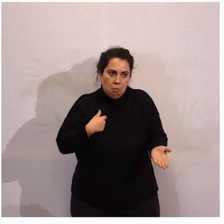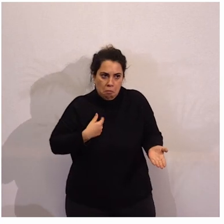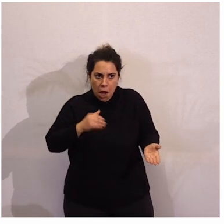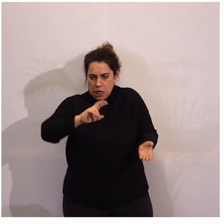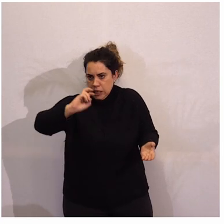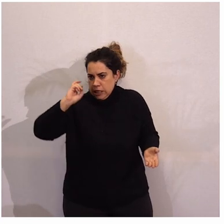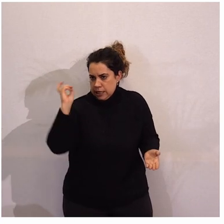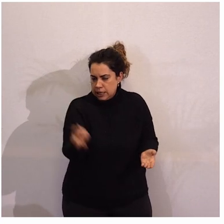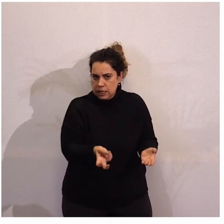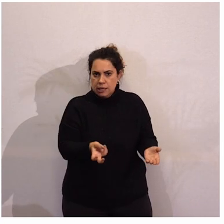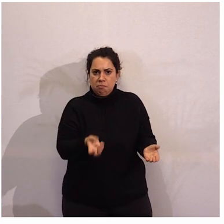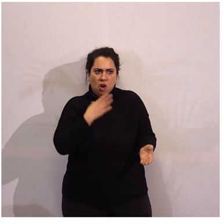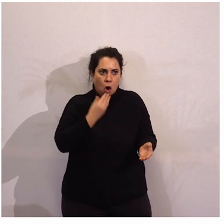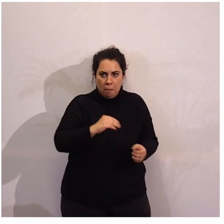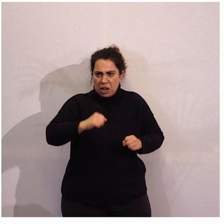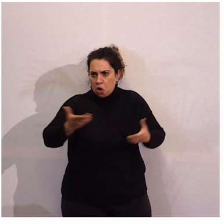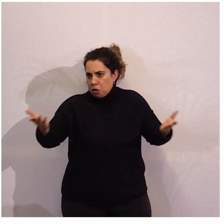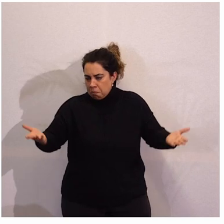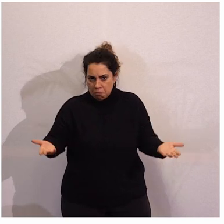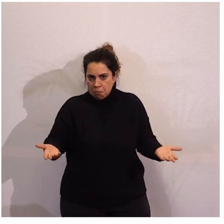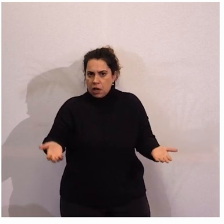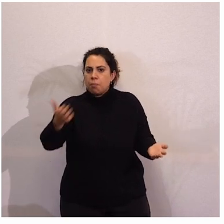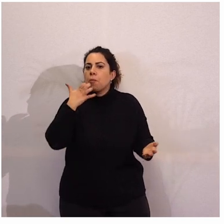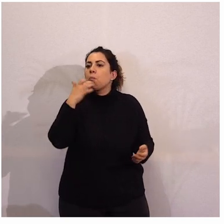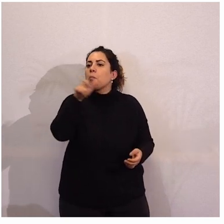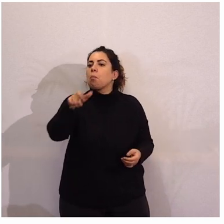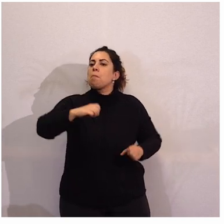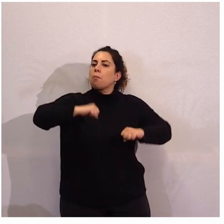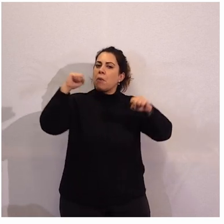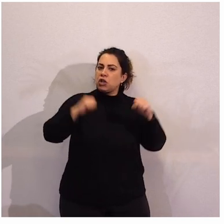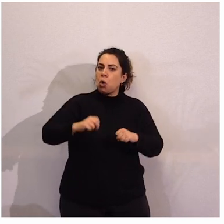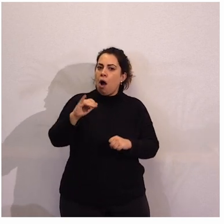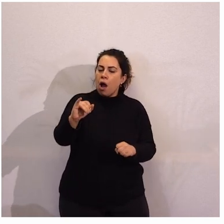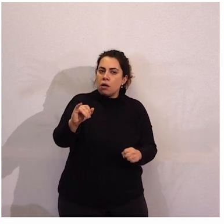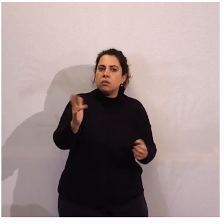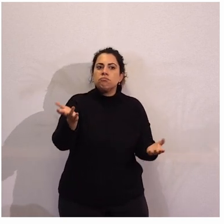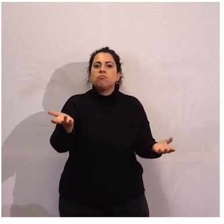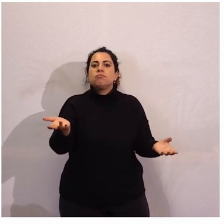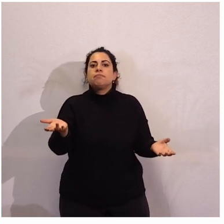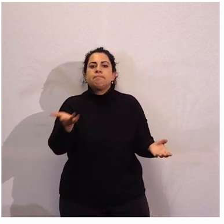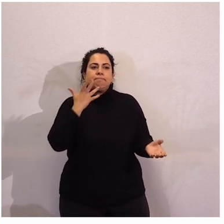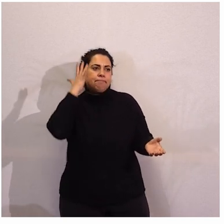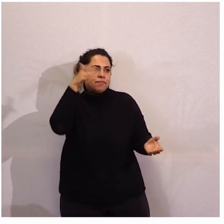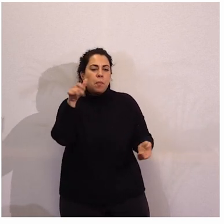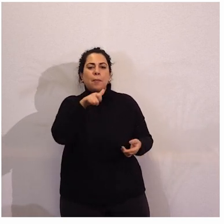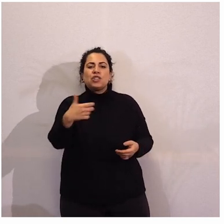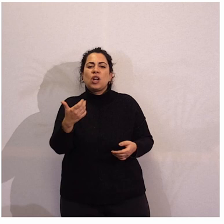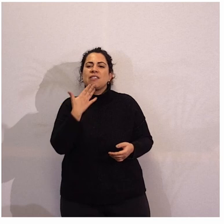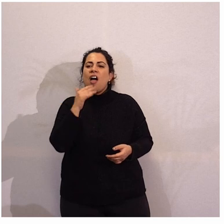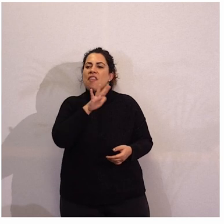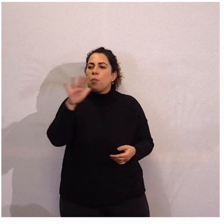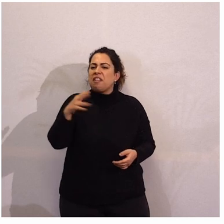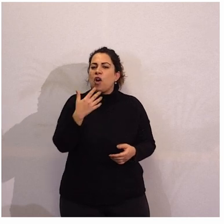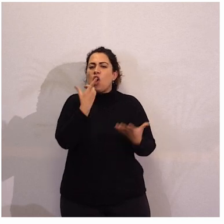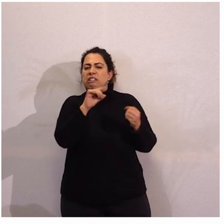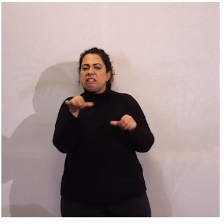todo. Hay gente mayor, hay gente pues, que a partir de 55 o 60